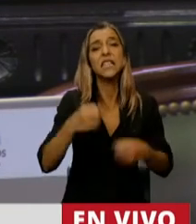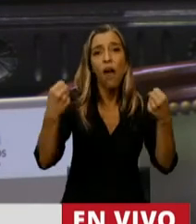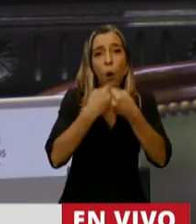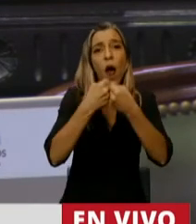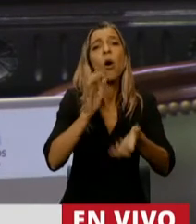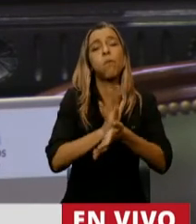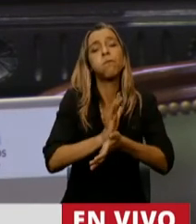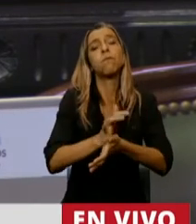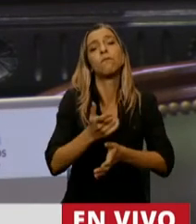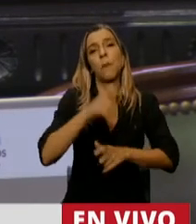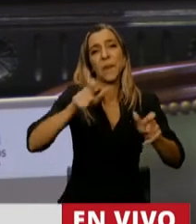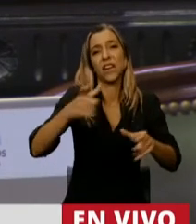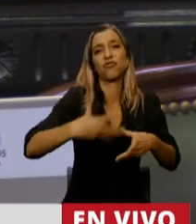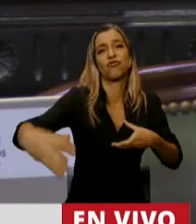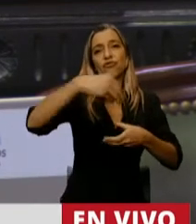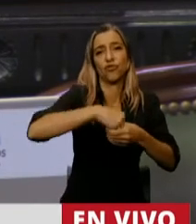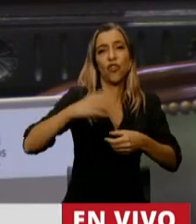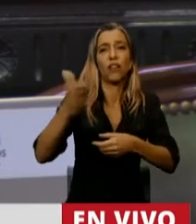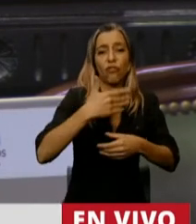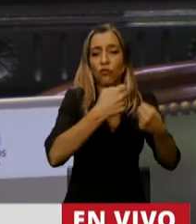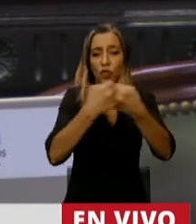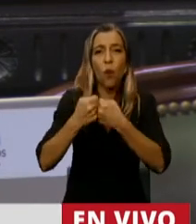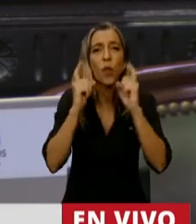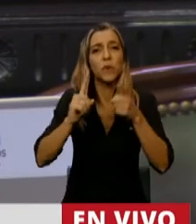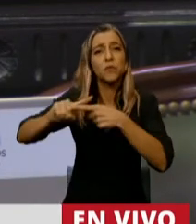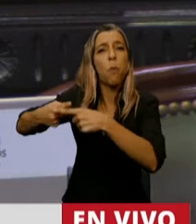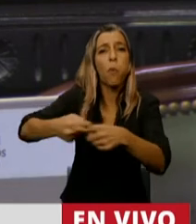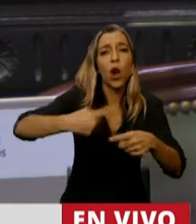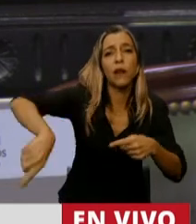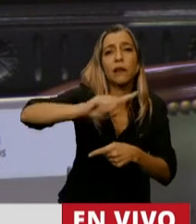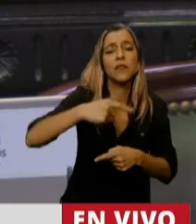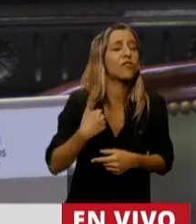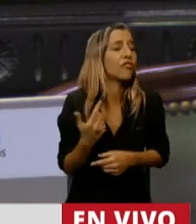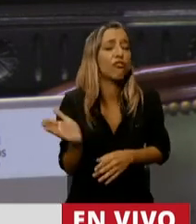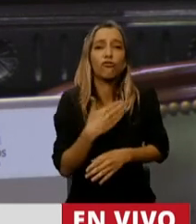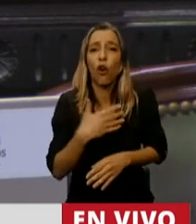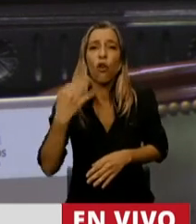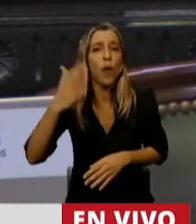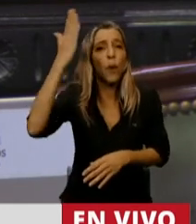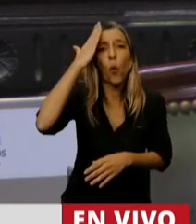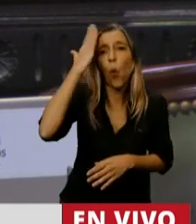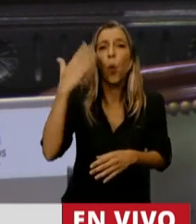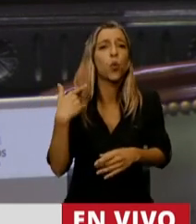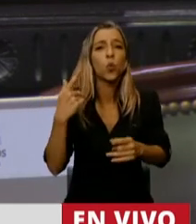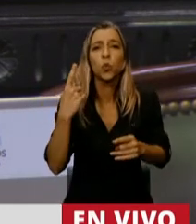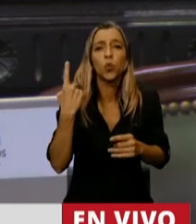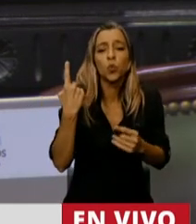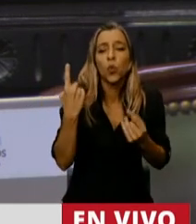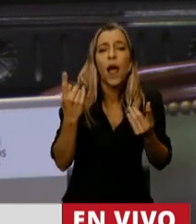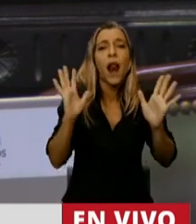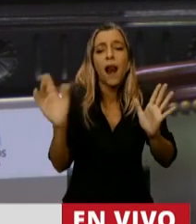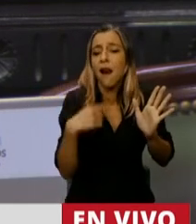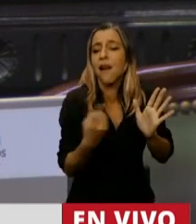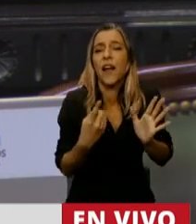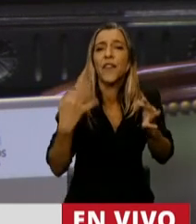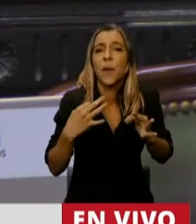adentro. El acuerdo de cada uno de los actores políticos, económicos, mediáticos, culturales de la Argentina tiene que ser un